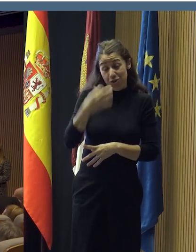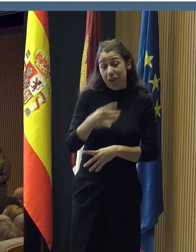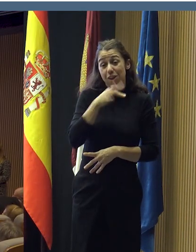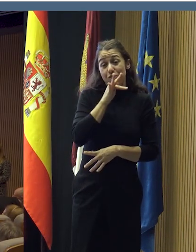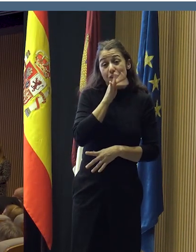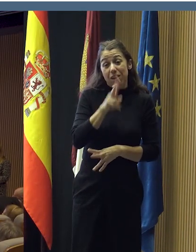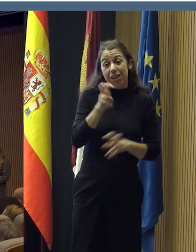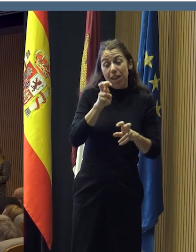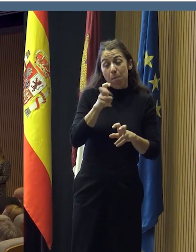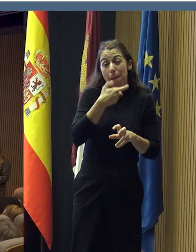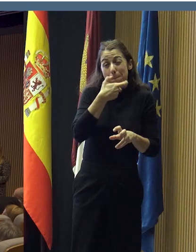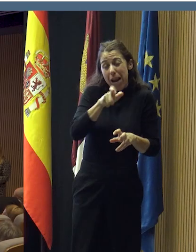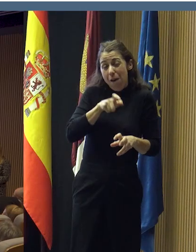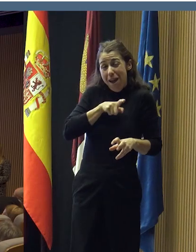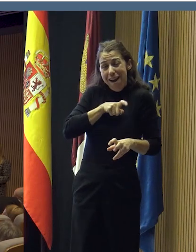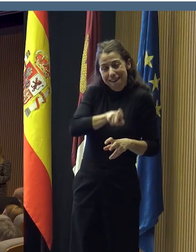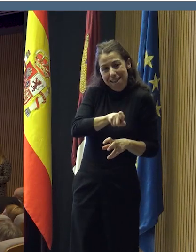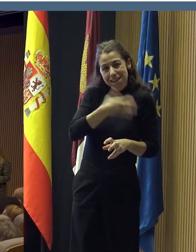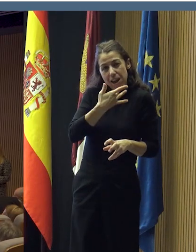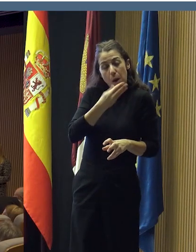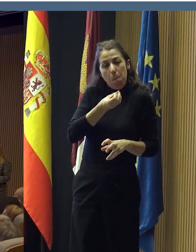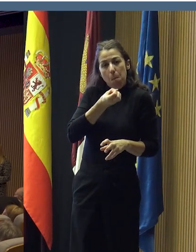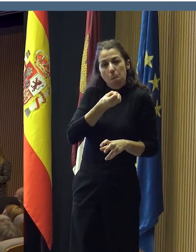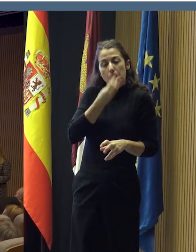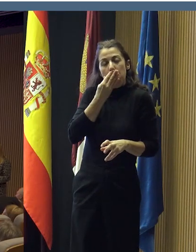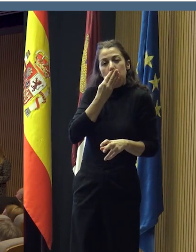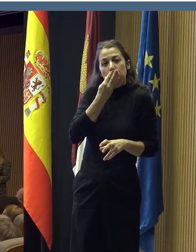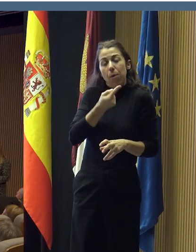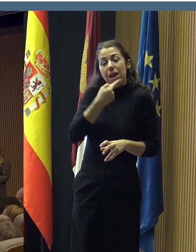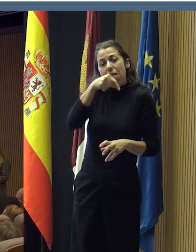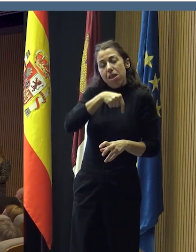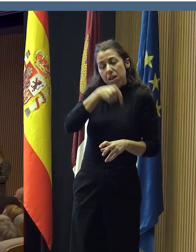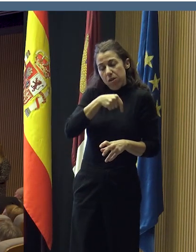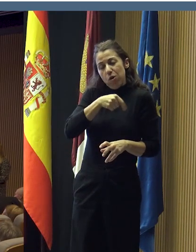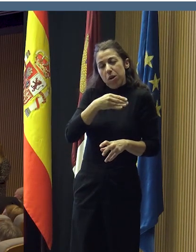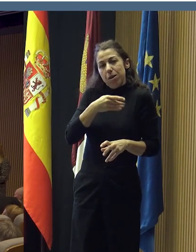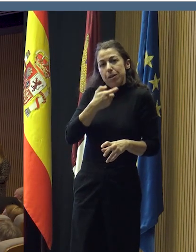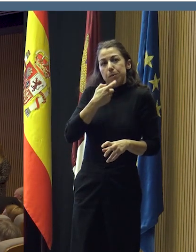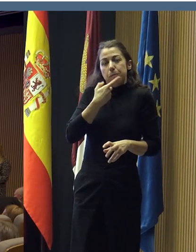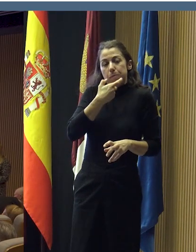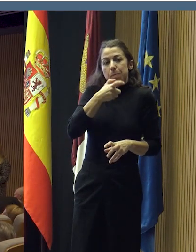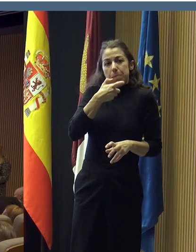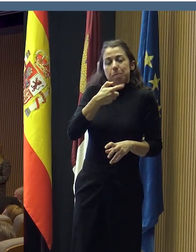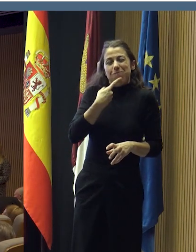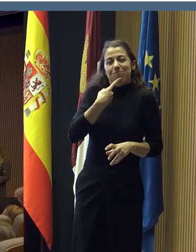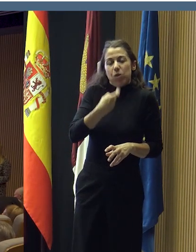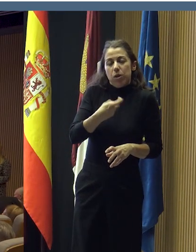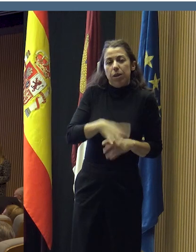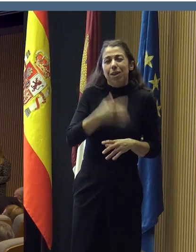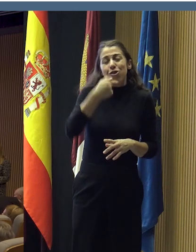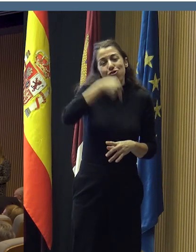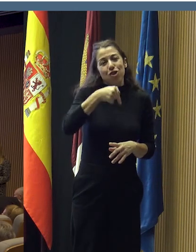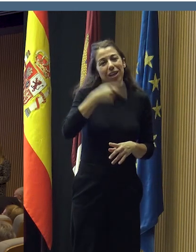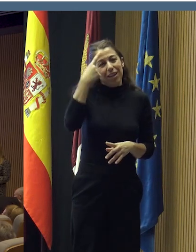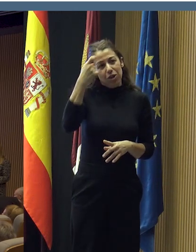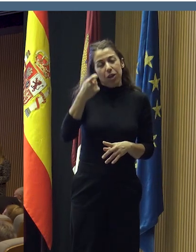todavía el término cáncer es un tabú también y al día de hoy. Bien, la pregunta. Yo creo que va a ser